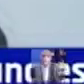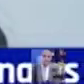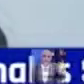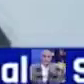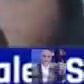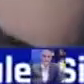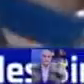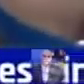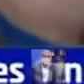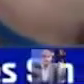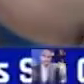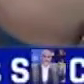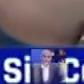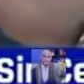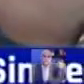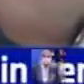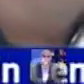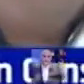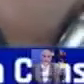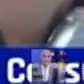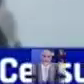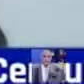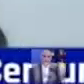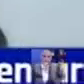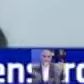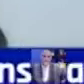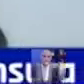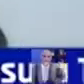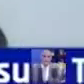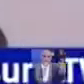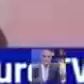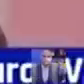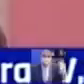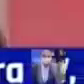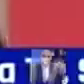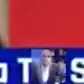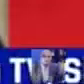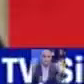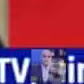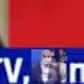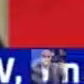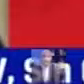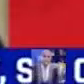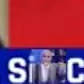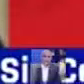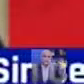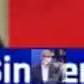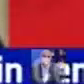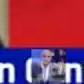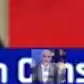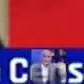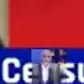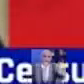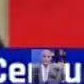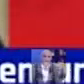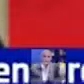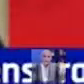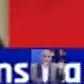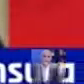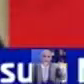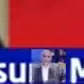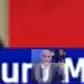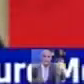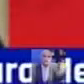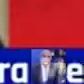Casar, Carmen Aristegui, Denise Dresser, Max Kaiser, todos son un grupo, es una red